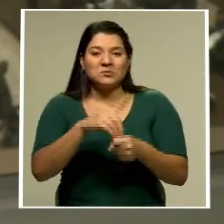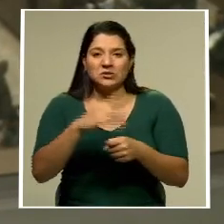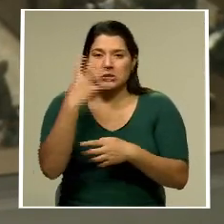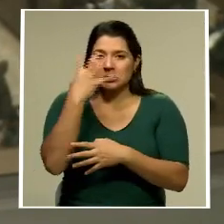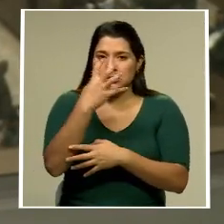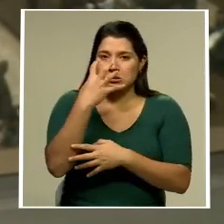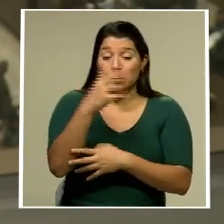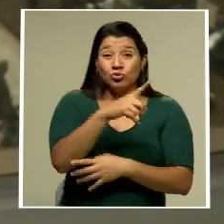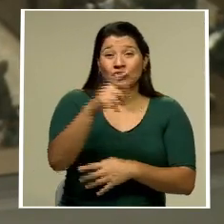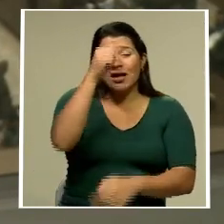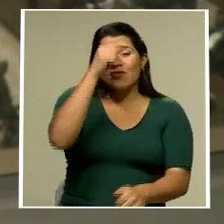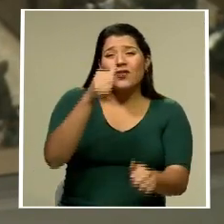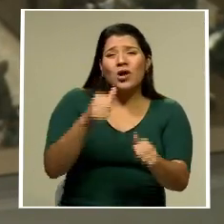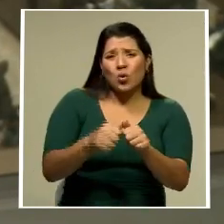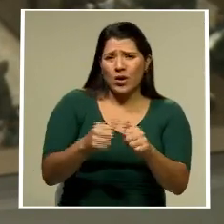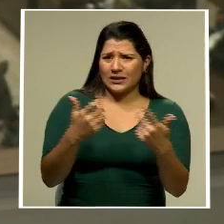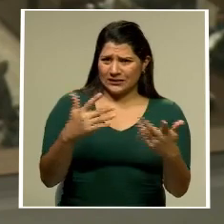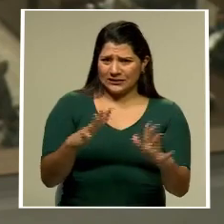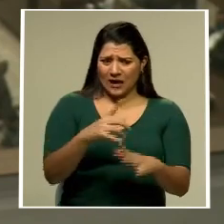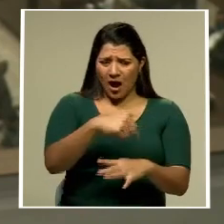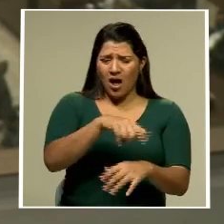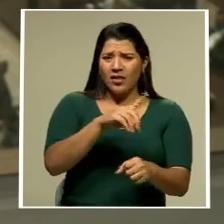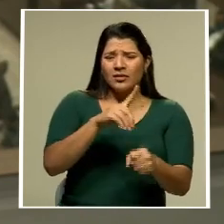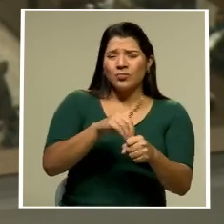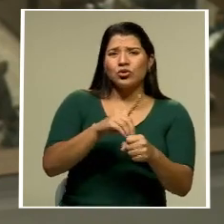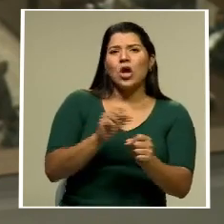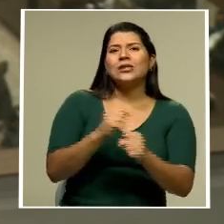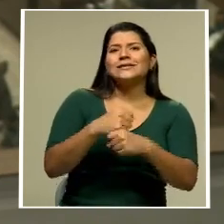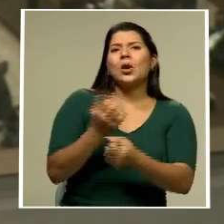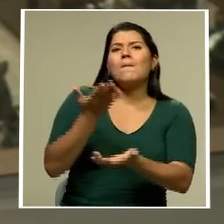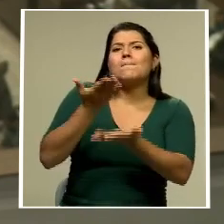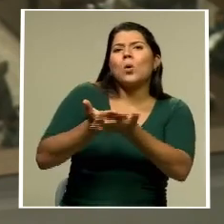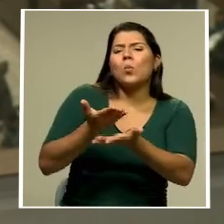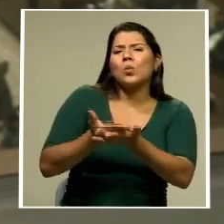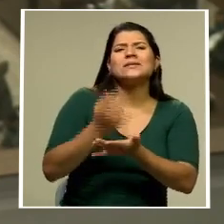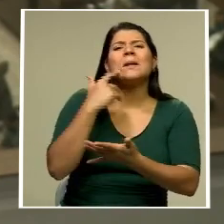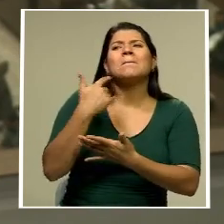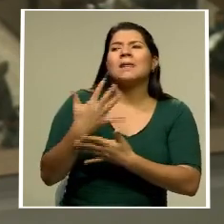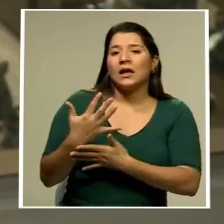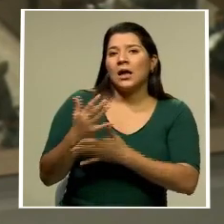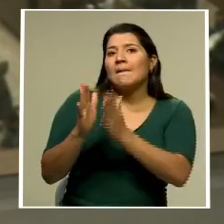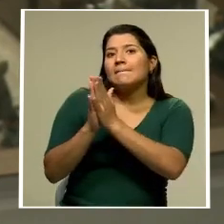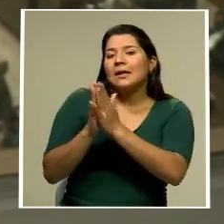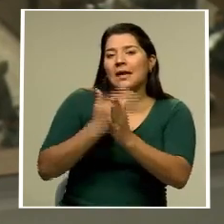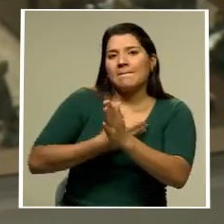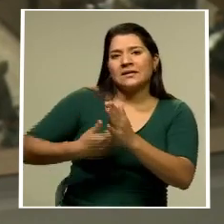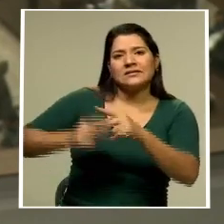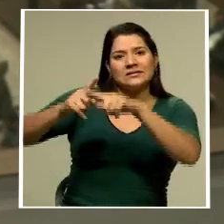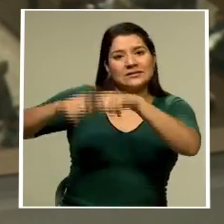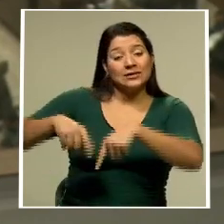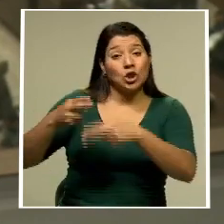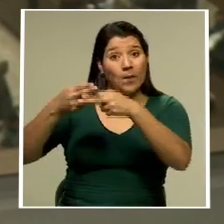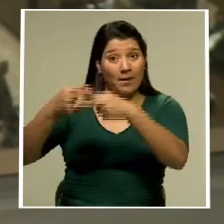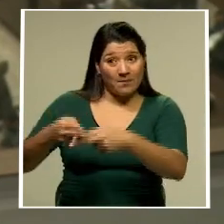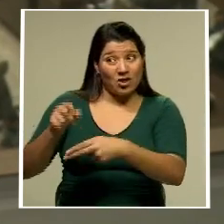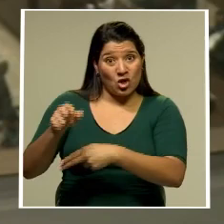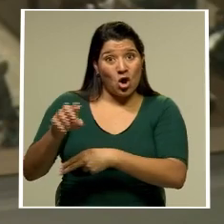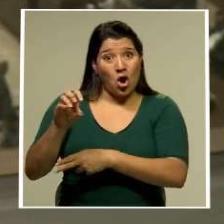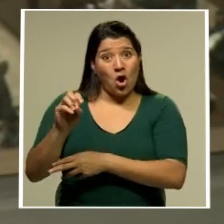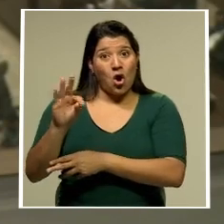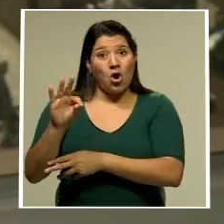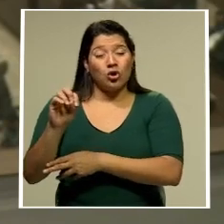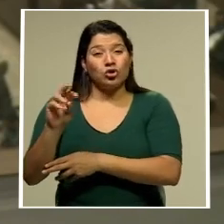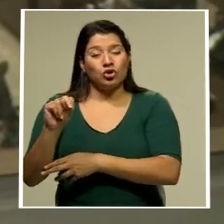que hay una moción para que se logre retraer lo que es la decisión del presidente. Además, el